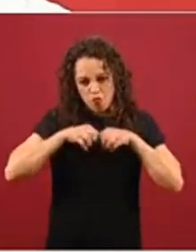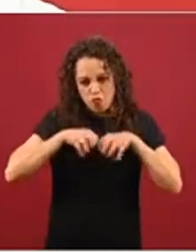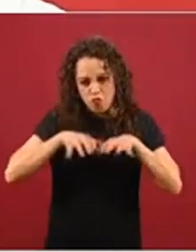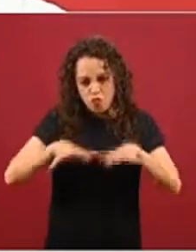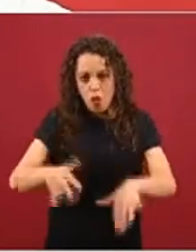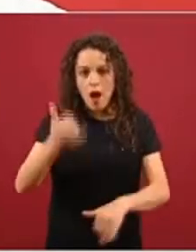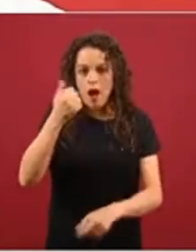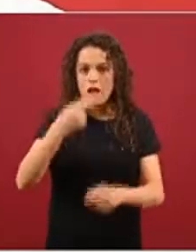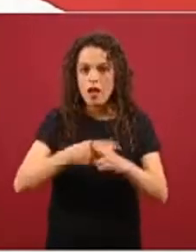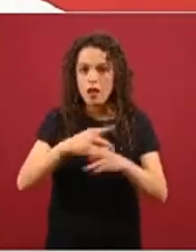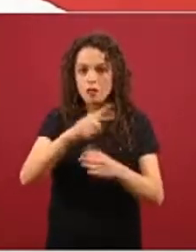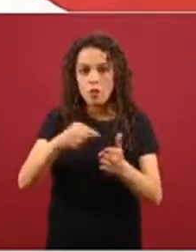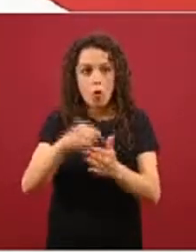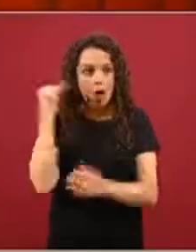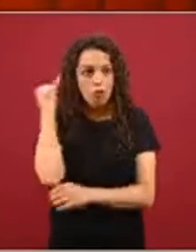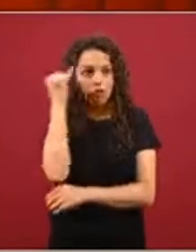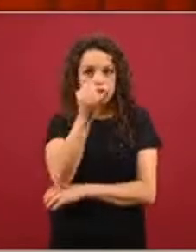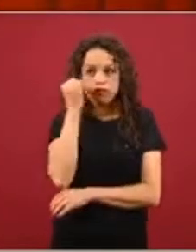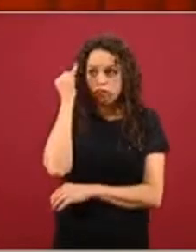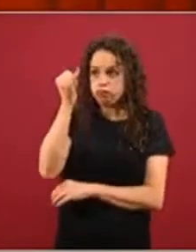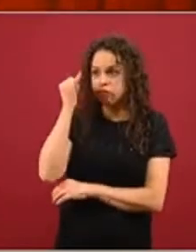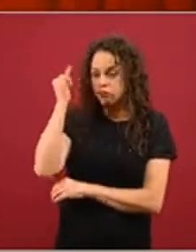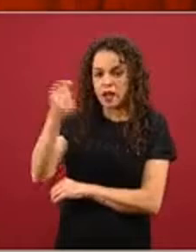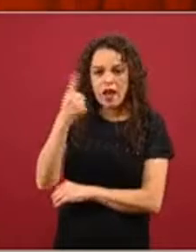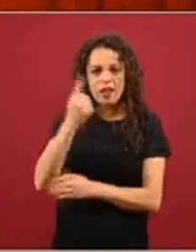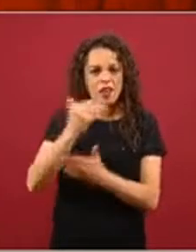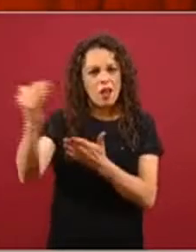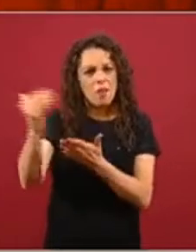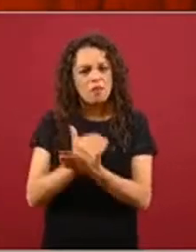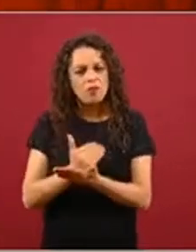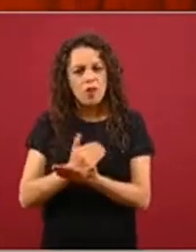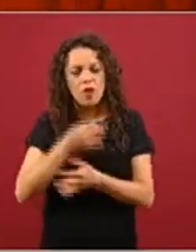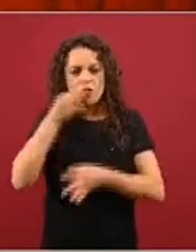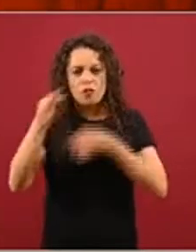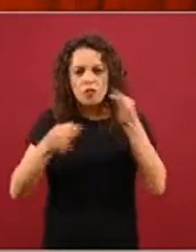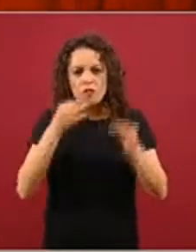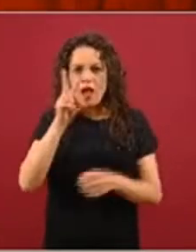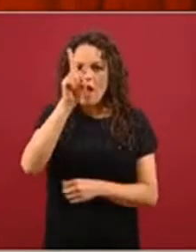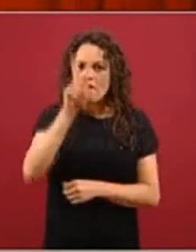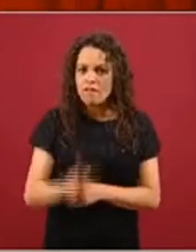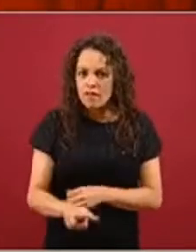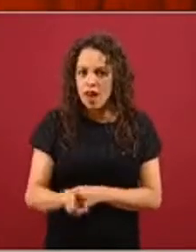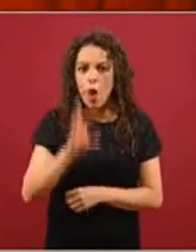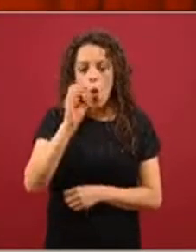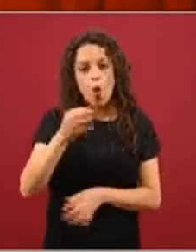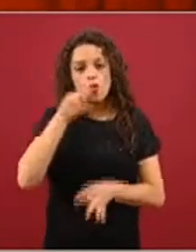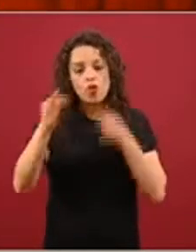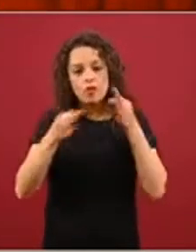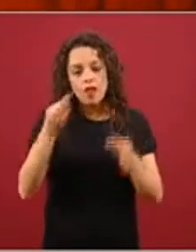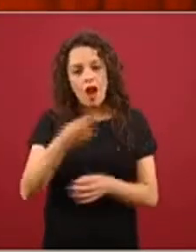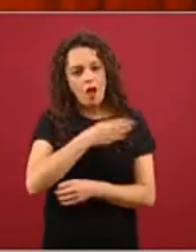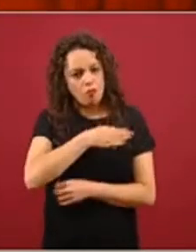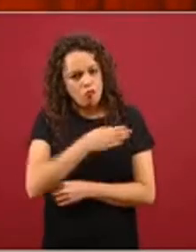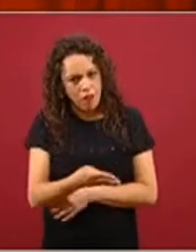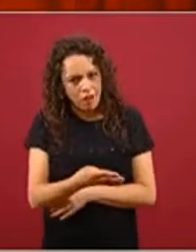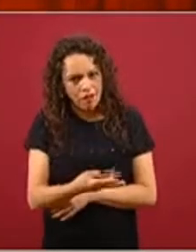distancias que las noticias verdaderas y las buenas noticias. Y esto tiene que ver con un fenómeno